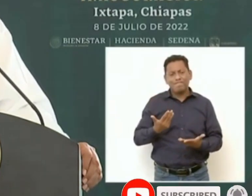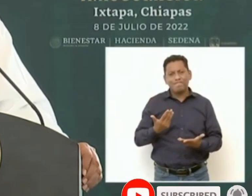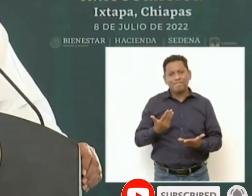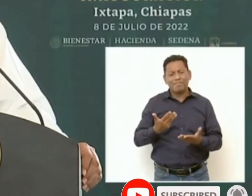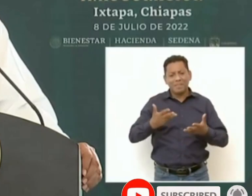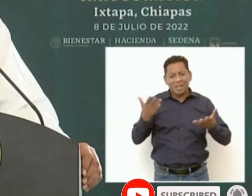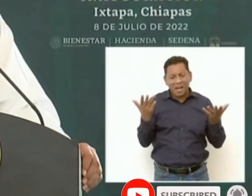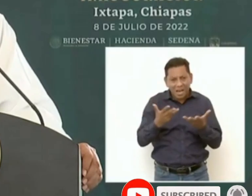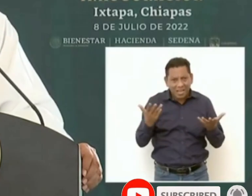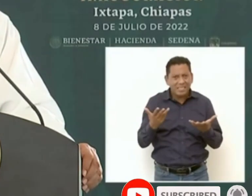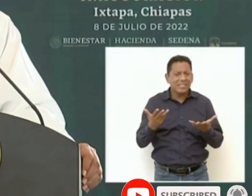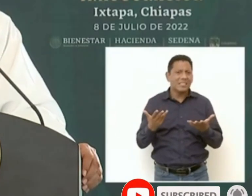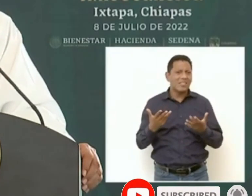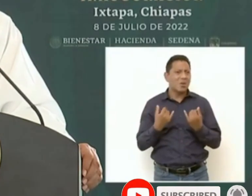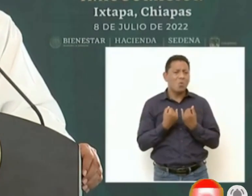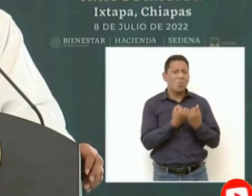hacerlo,